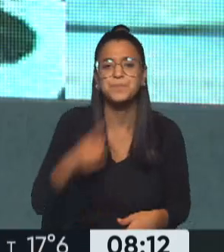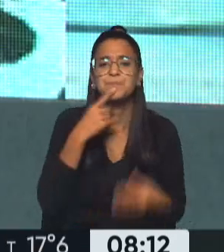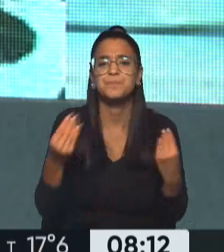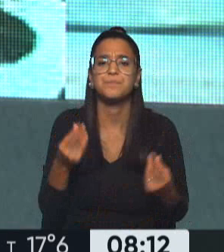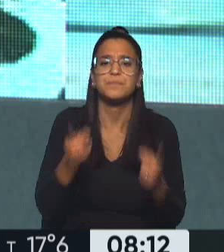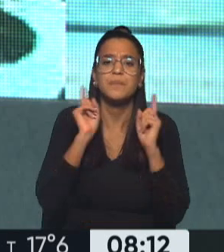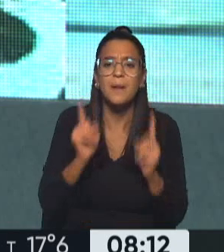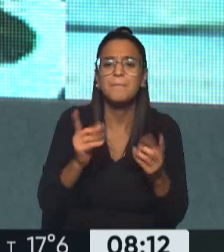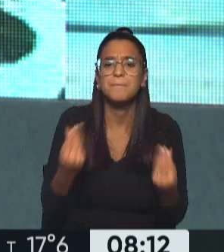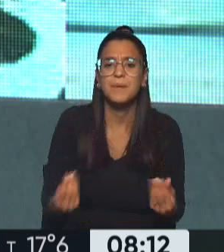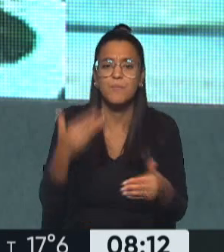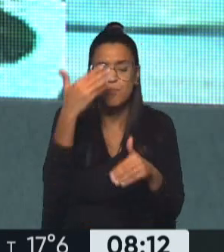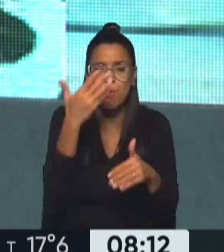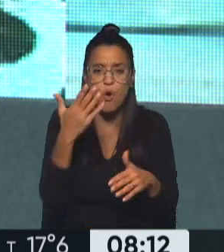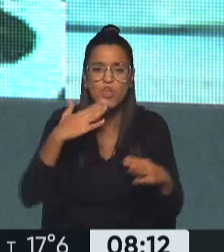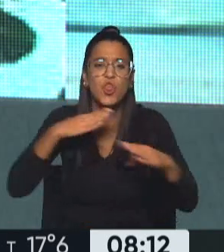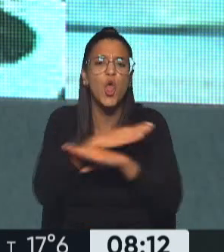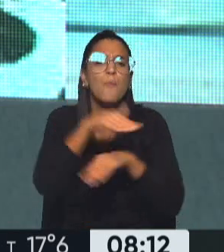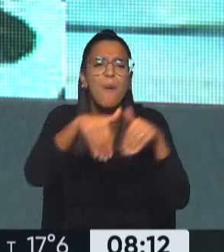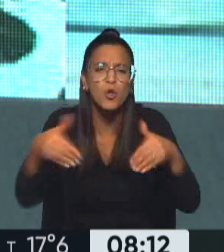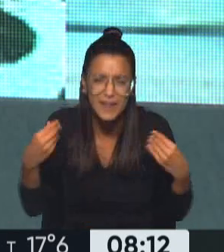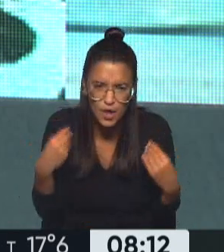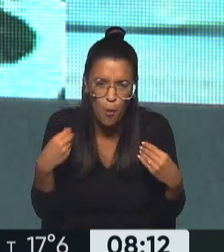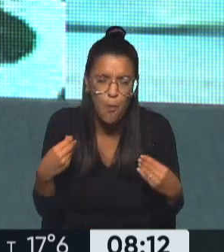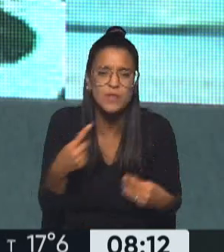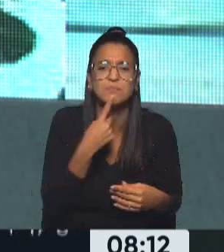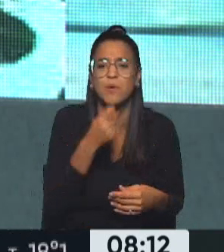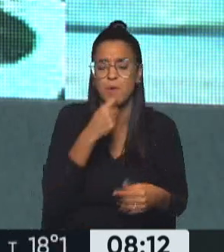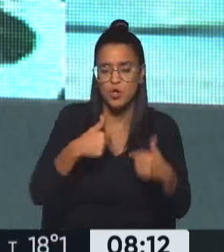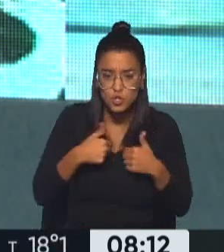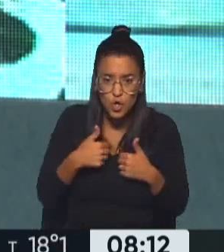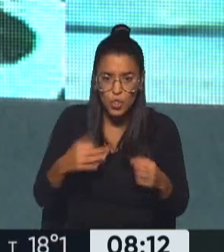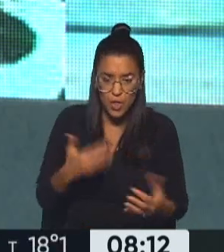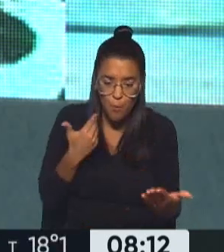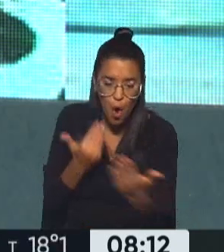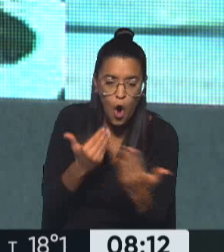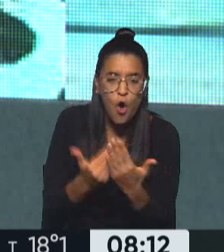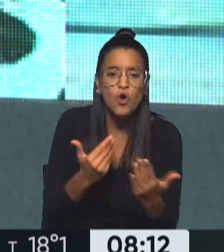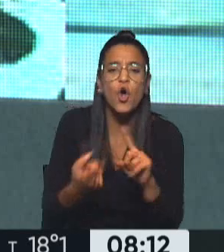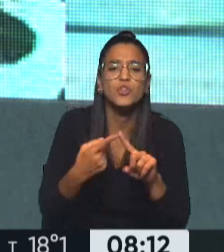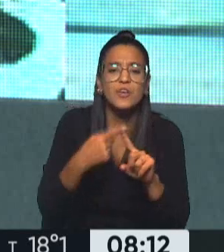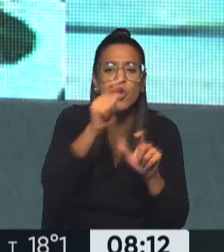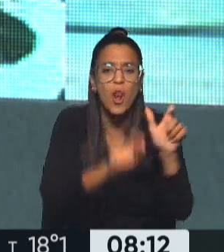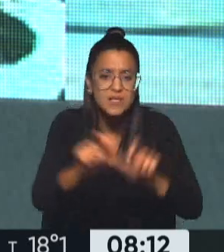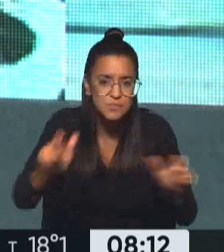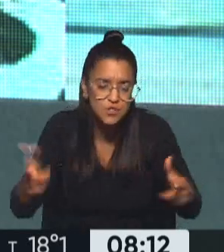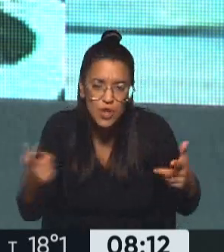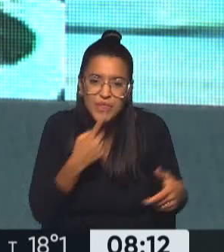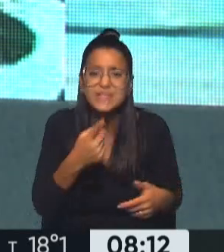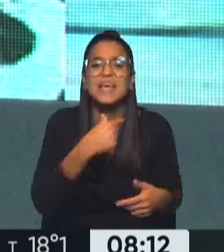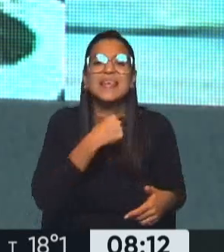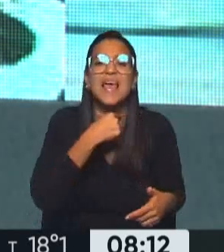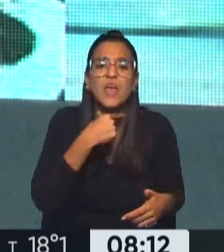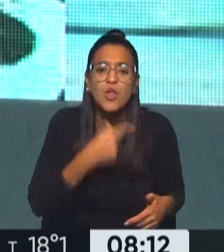hablar el mismo idioma del votante no qué pasa cuando el dirigente 16 tengo que acercarme a la gente que pasa cuando dice quiero